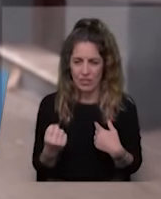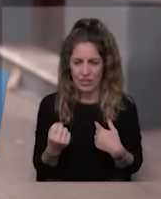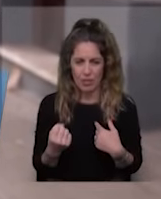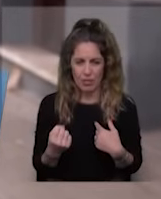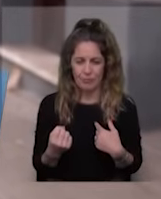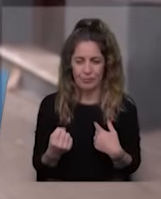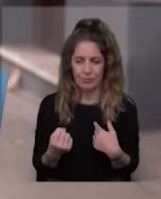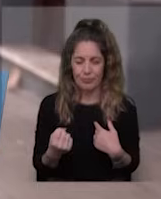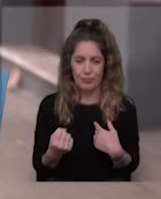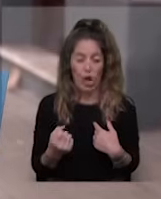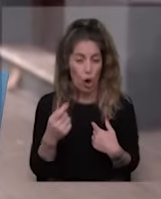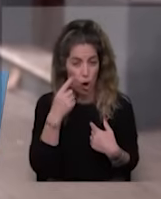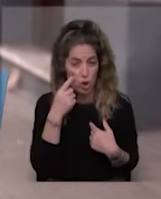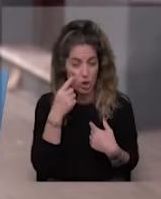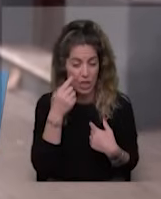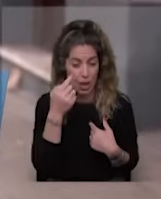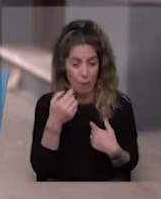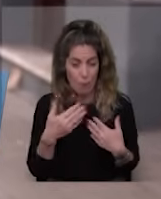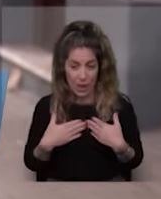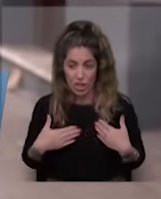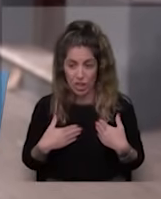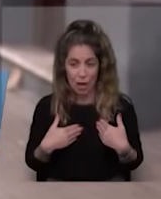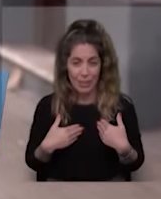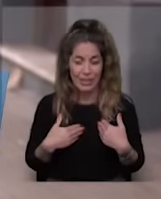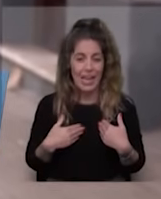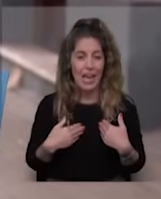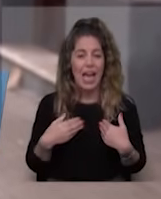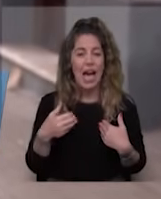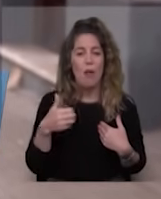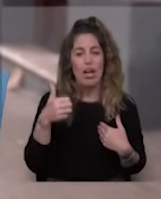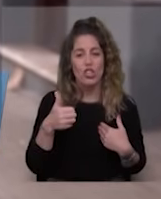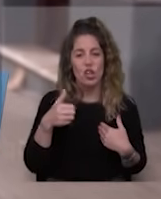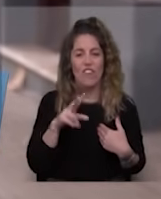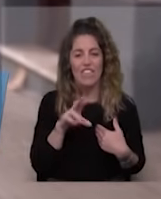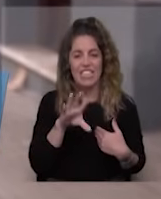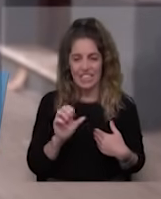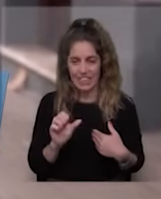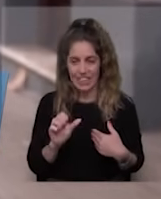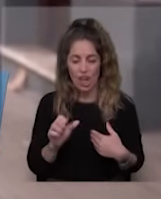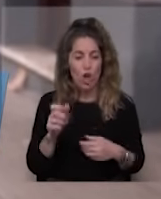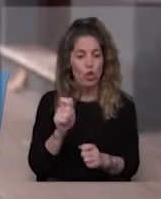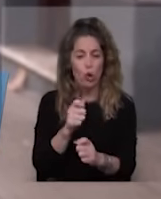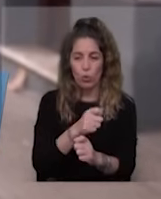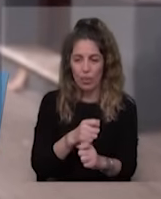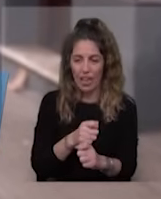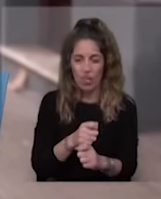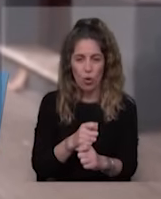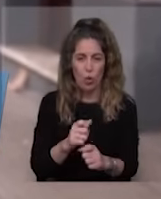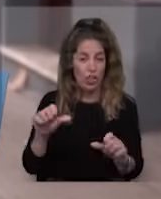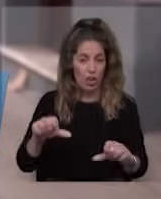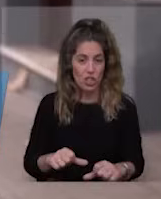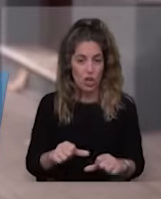importancia conocí personalmente al mayor Pablo Vicente que había sido torturado cuando la caída del régimen de